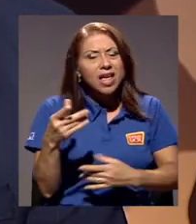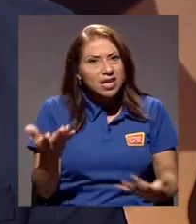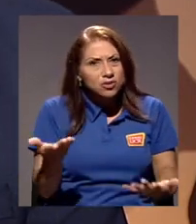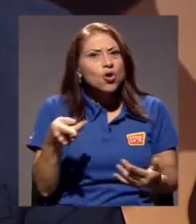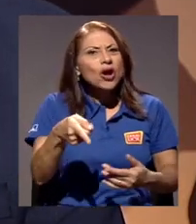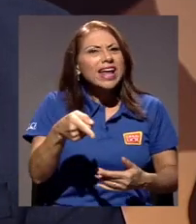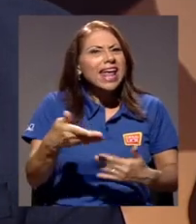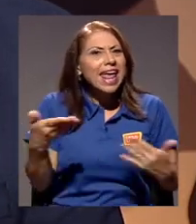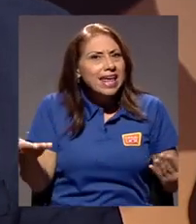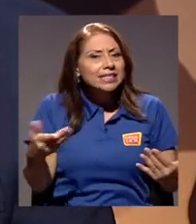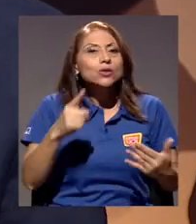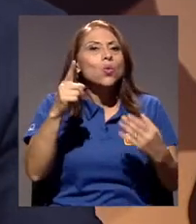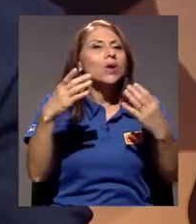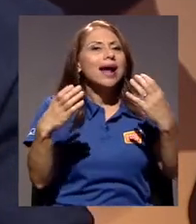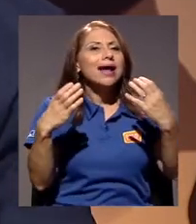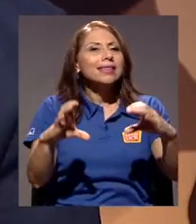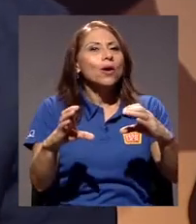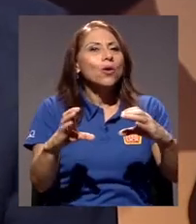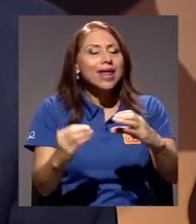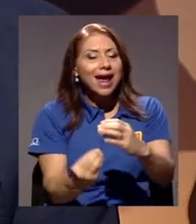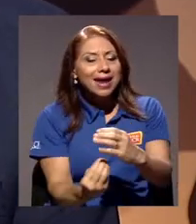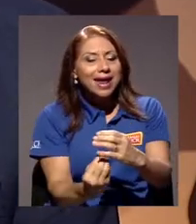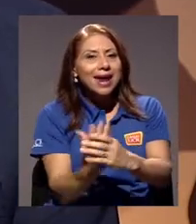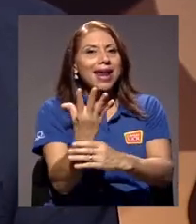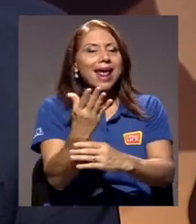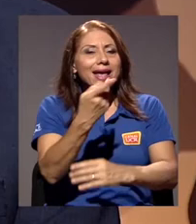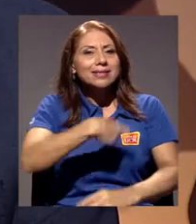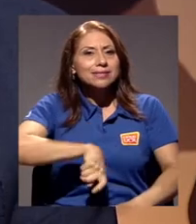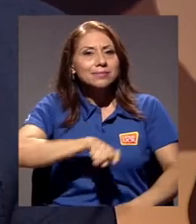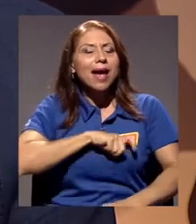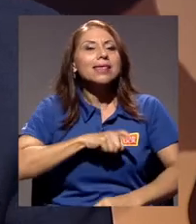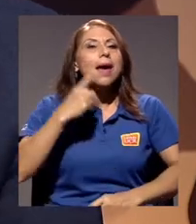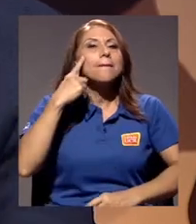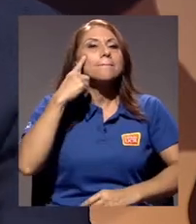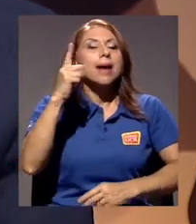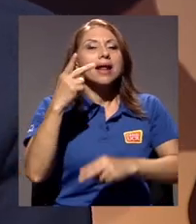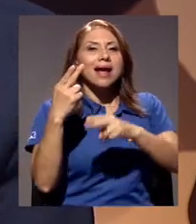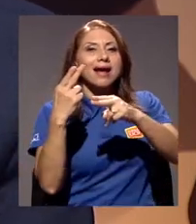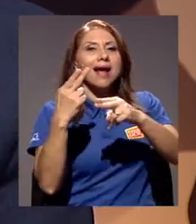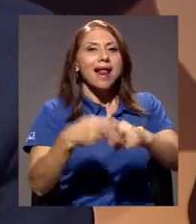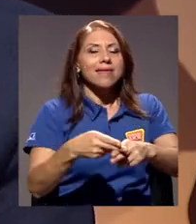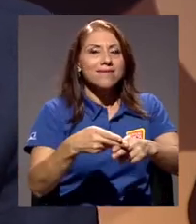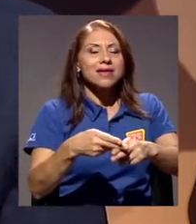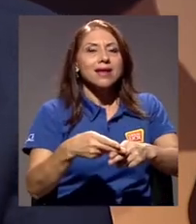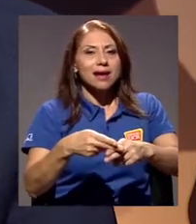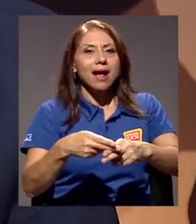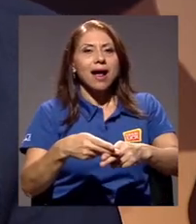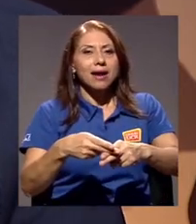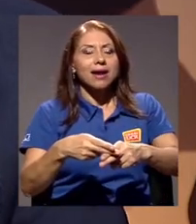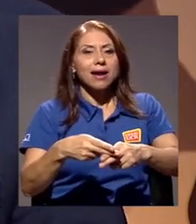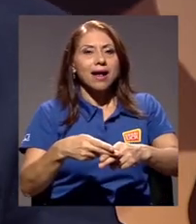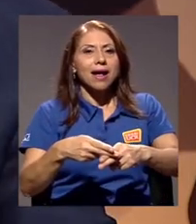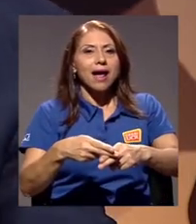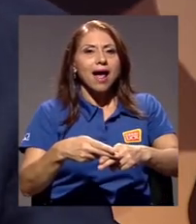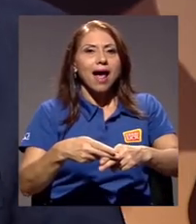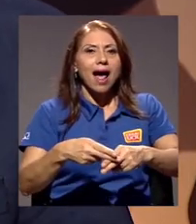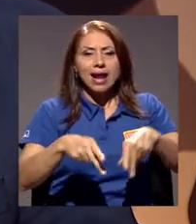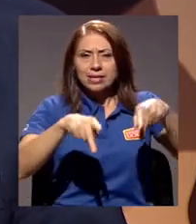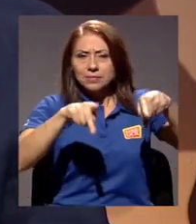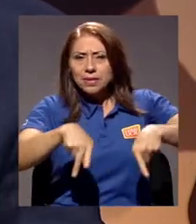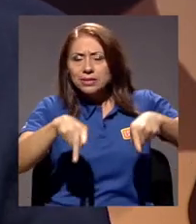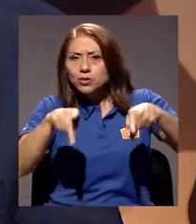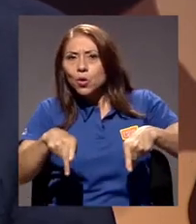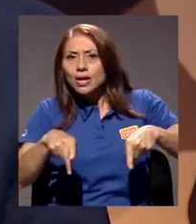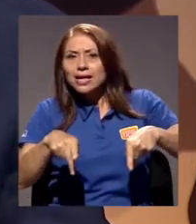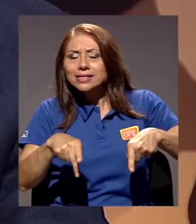de una categoría que crea españa para calificar a los a los